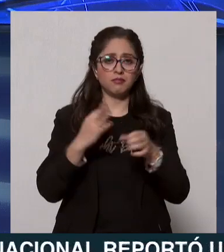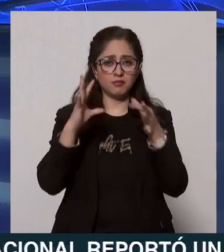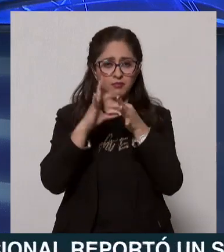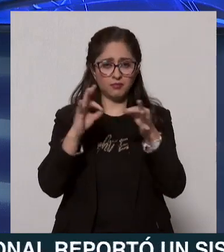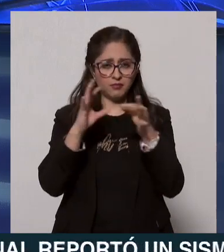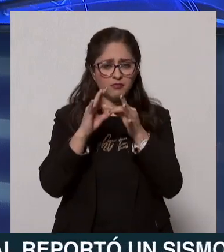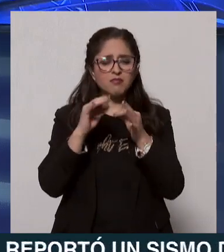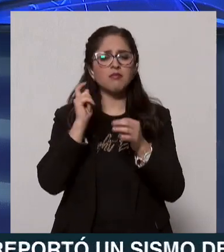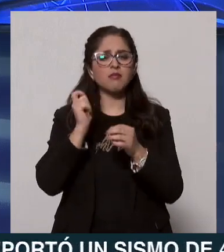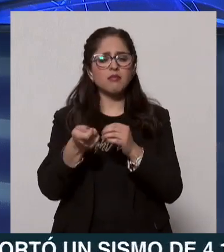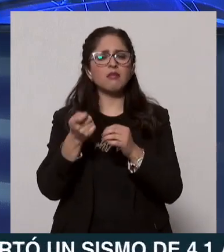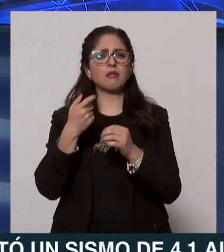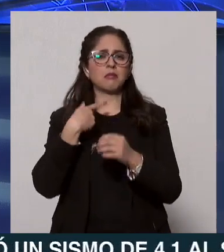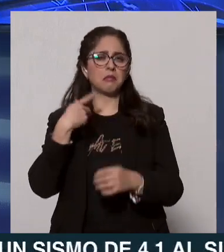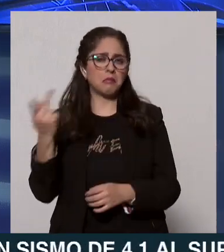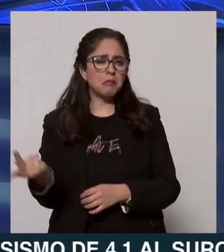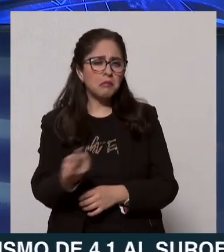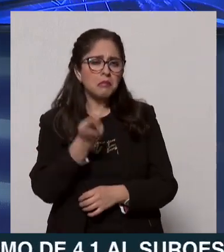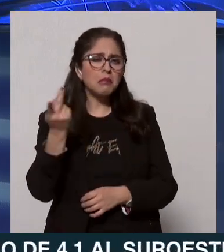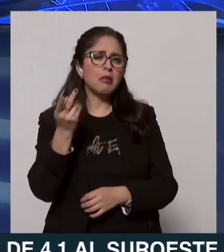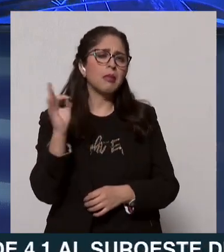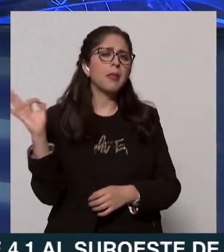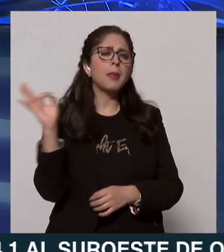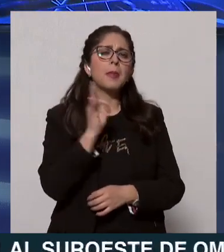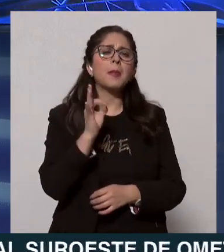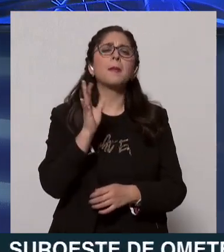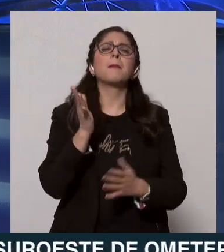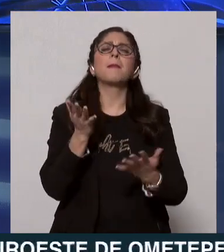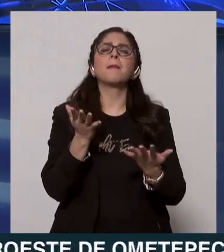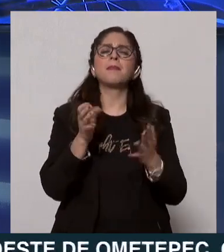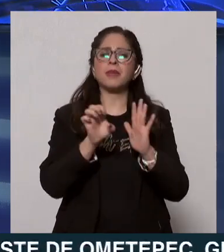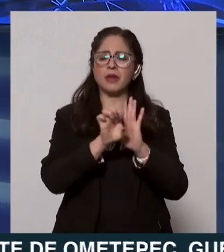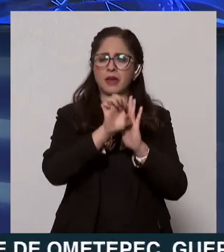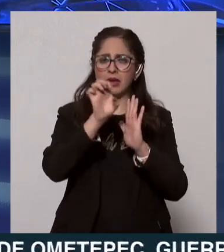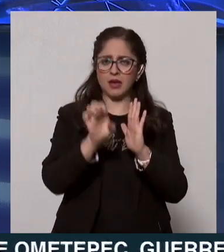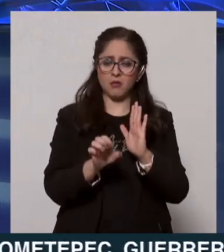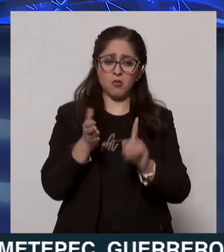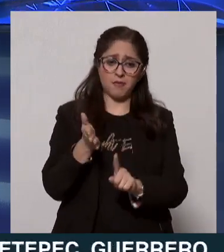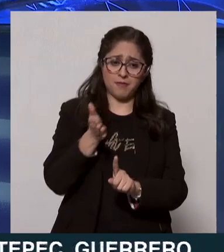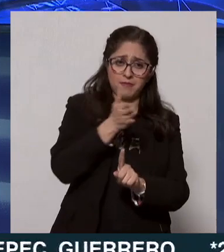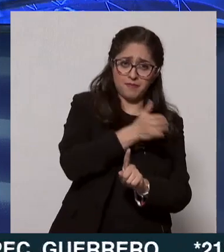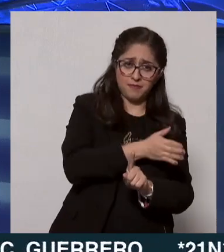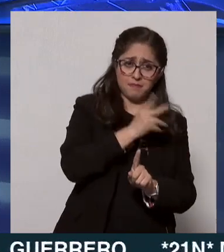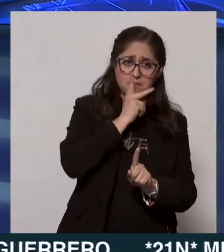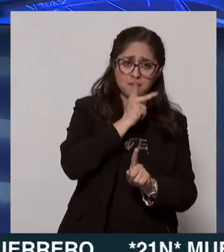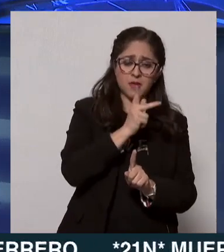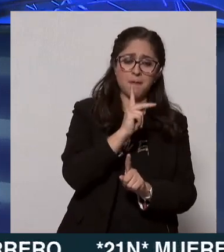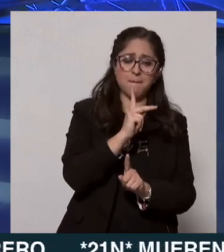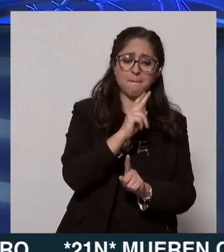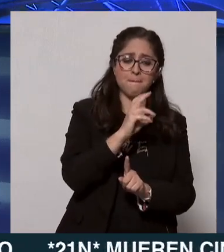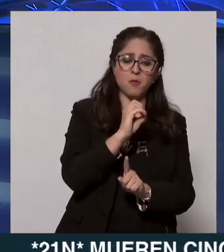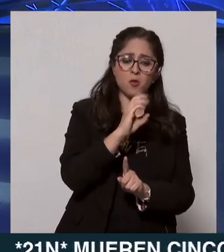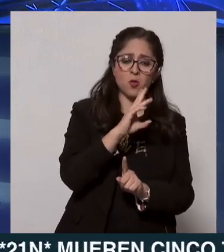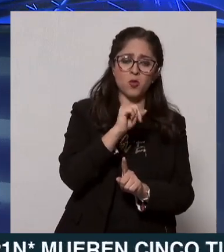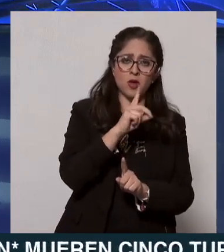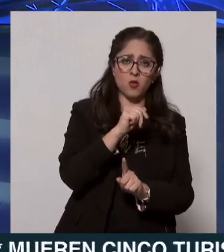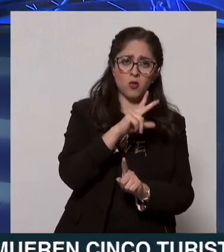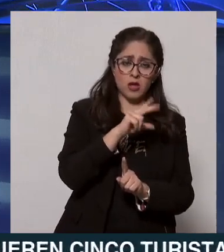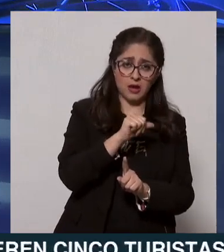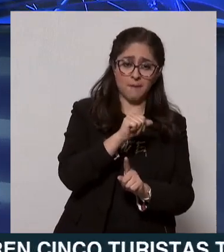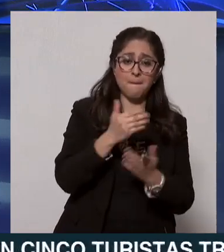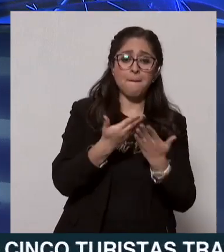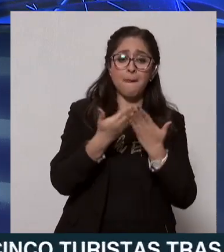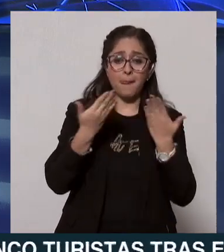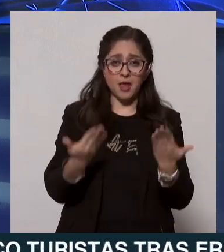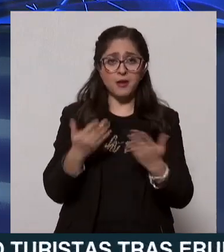ponga muy en claro cuál es la diferencia entre la Procuraduría General de Justicia de la Ciudad de México y